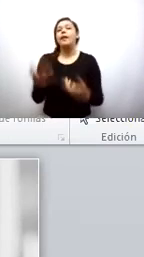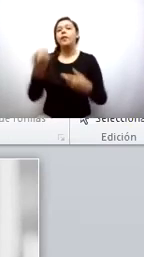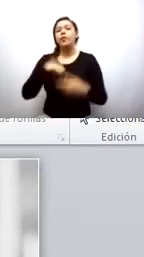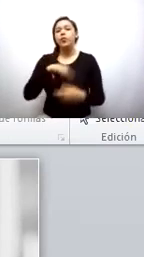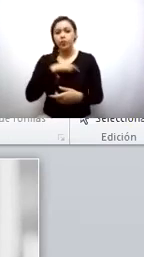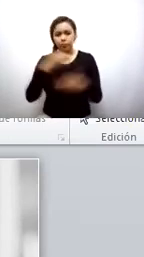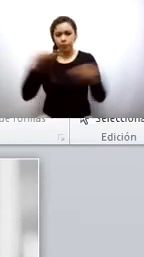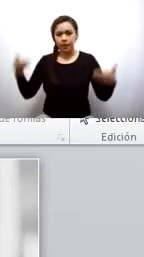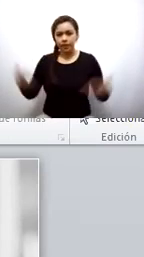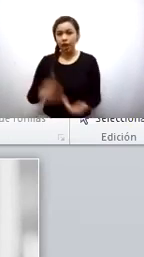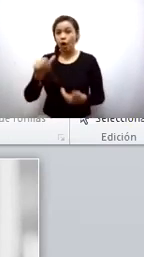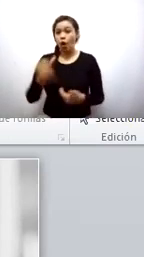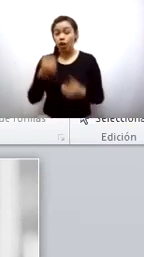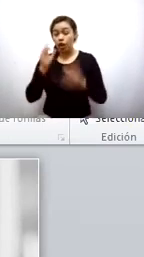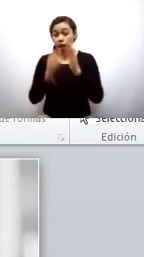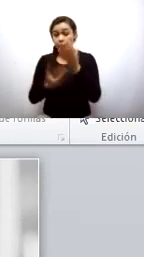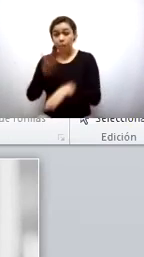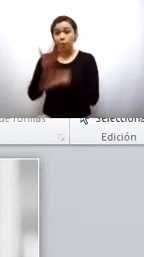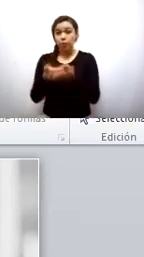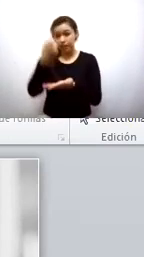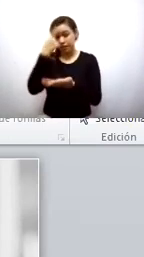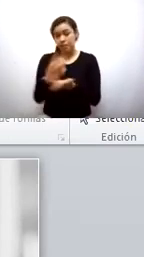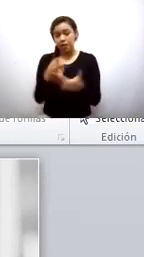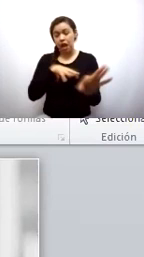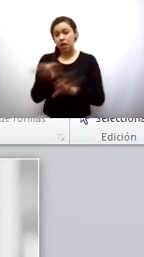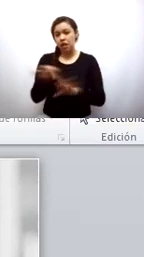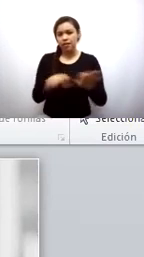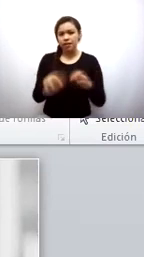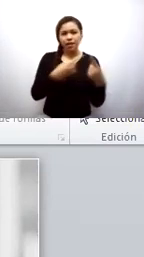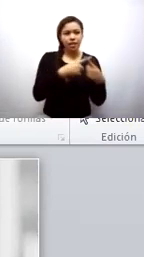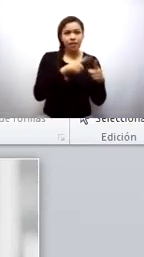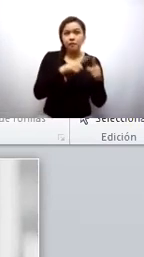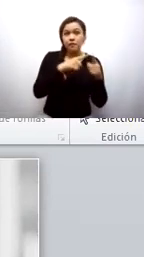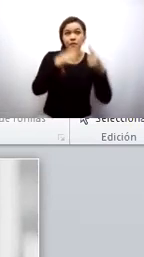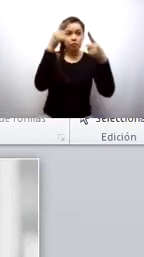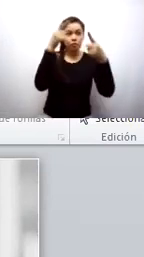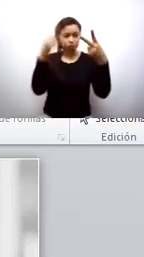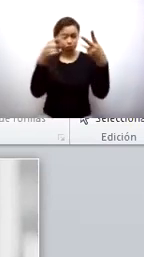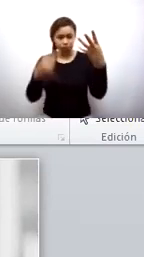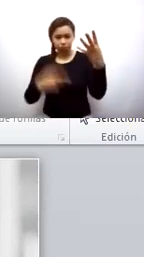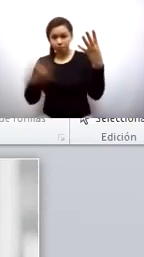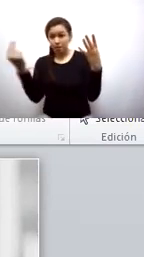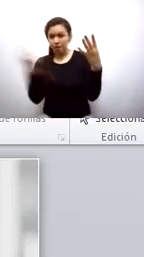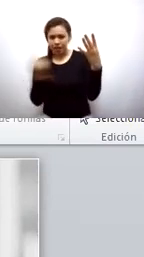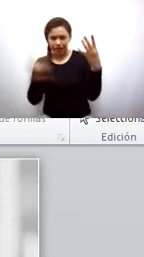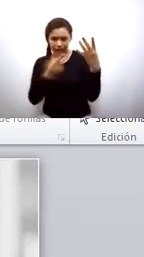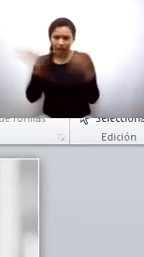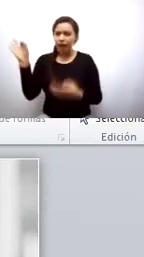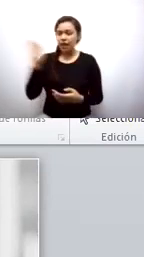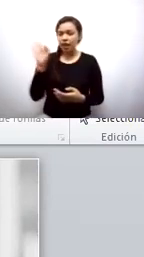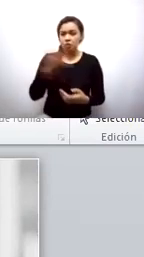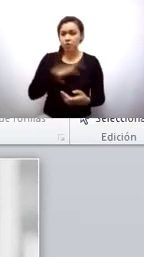algunas otras opciones que tenemos, ¿no? Dada esta baraja de posibilidades y necesidades que también tienen nuestros